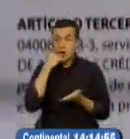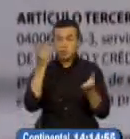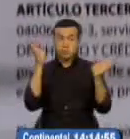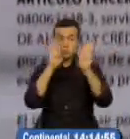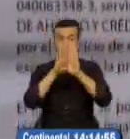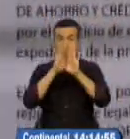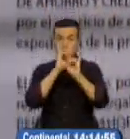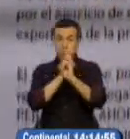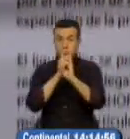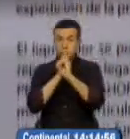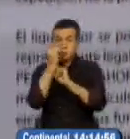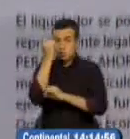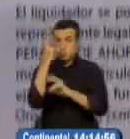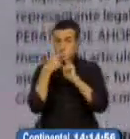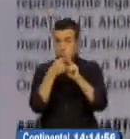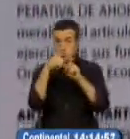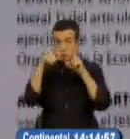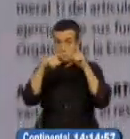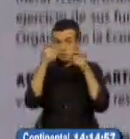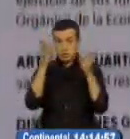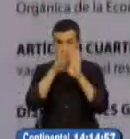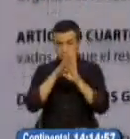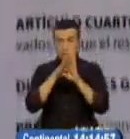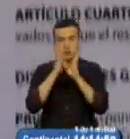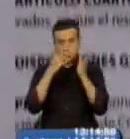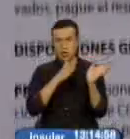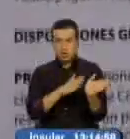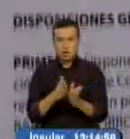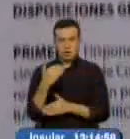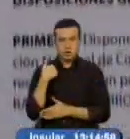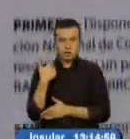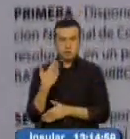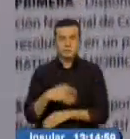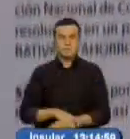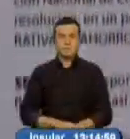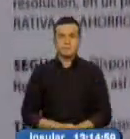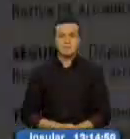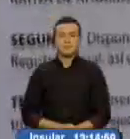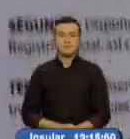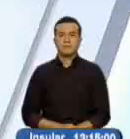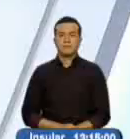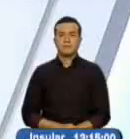de instituciones crediticias. En Tulcán, Lucy Jiménez, Ecuador TV.